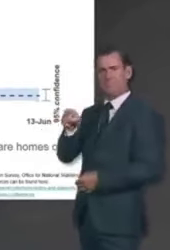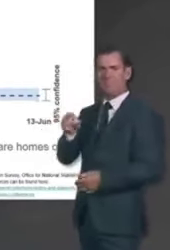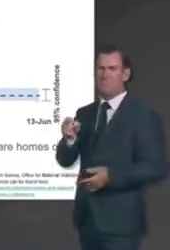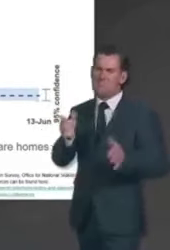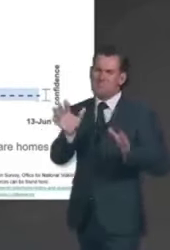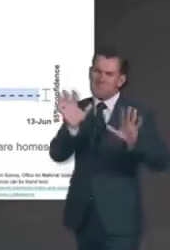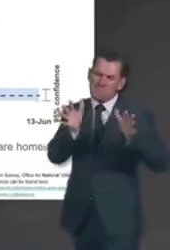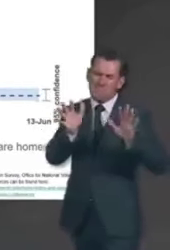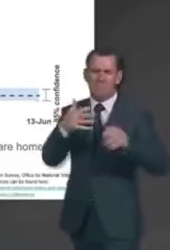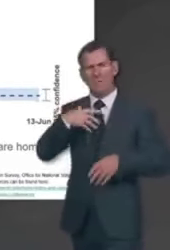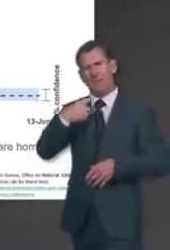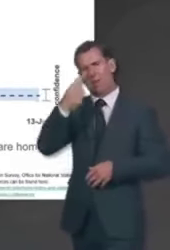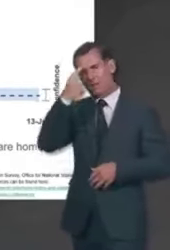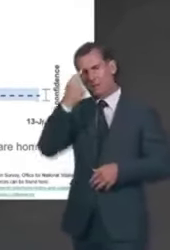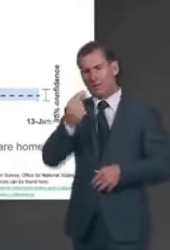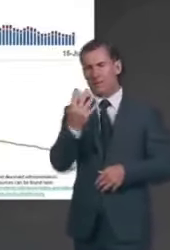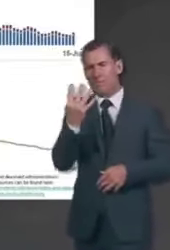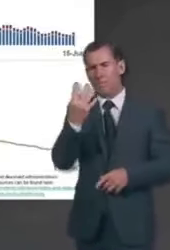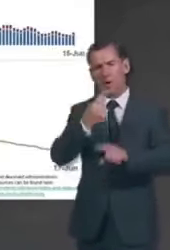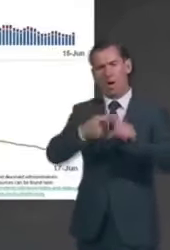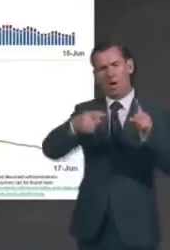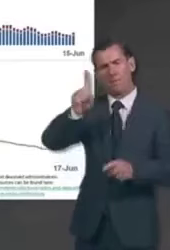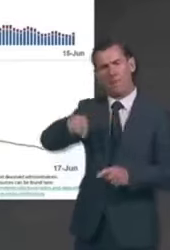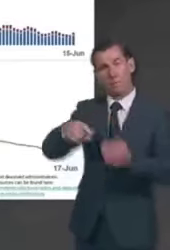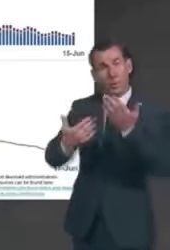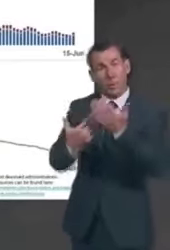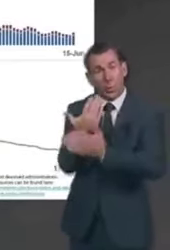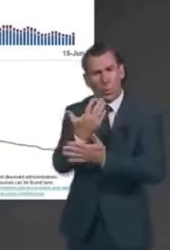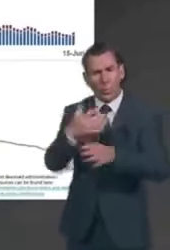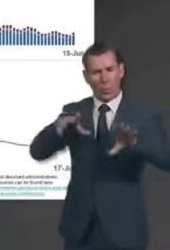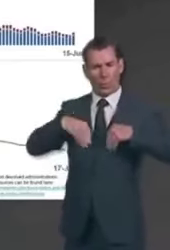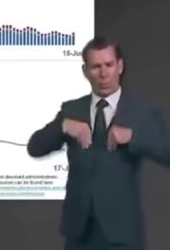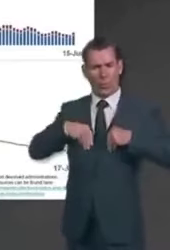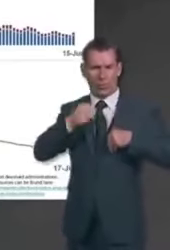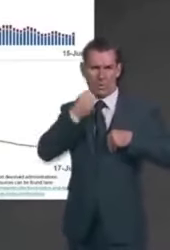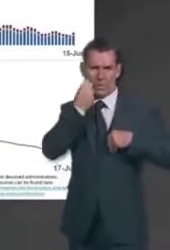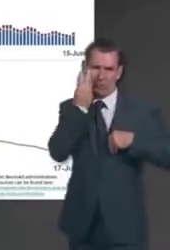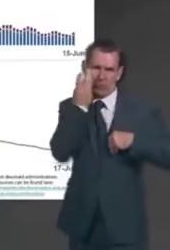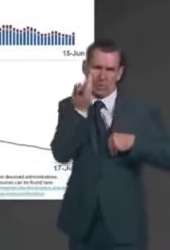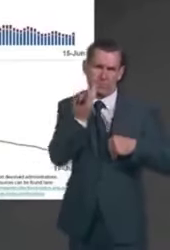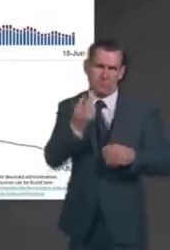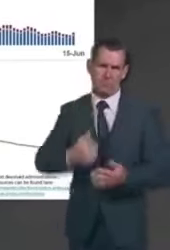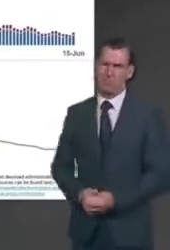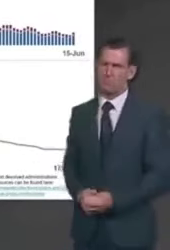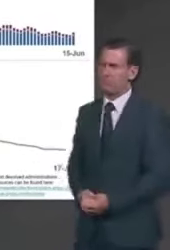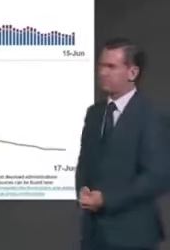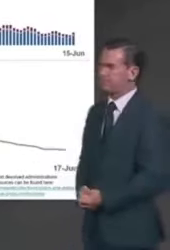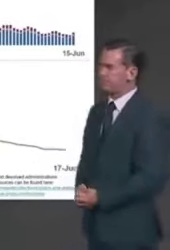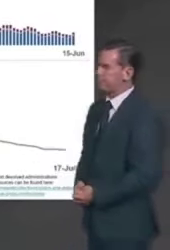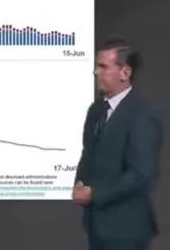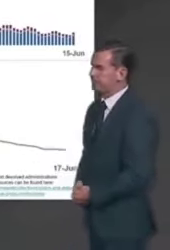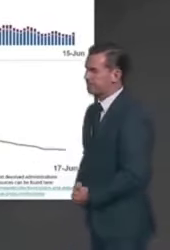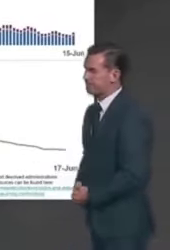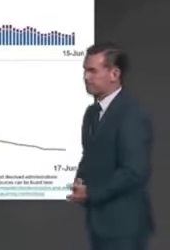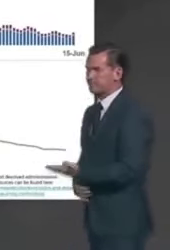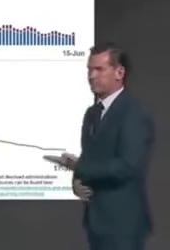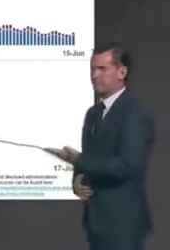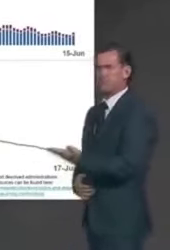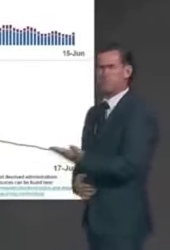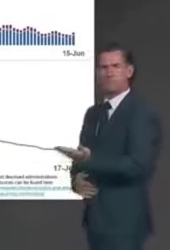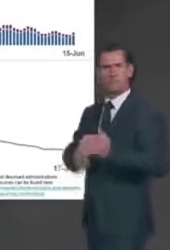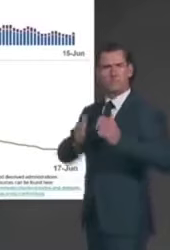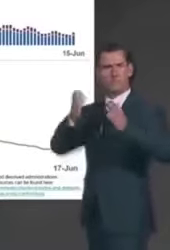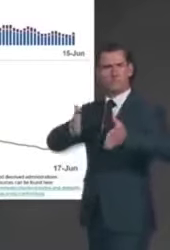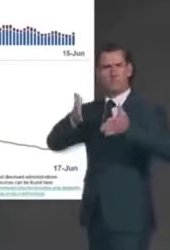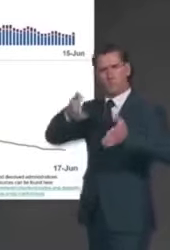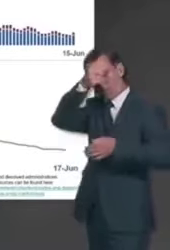para su negocio utilizando el sitio web del gobierno usted debe mostrar si es una empresa al lugar de culto u organización comunitaria con